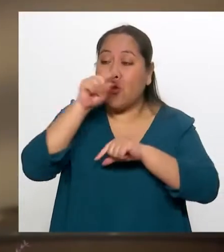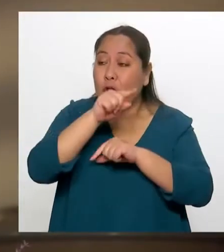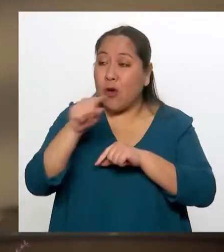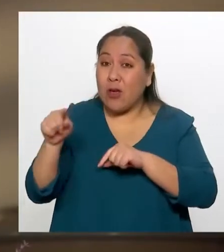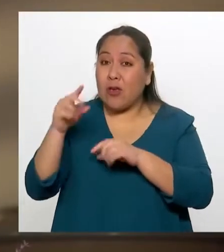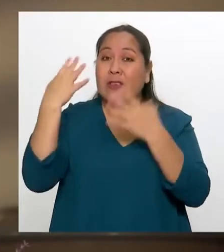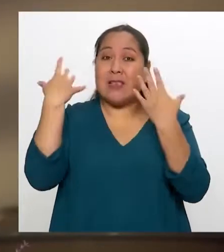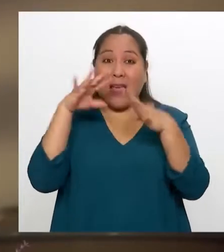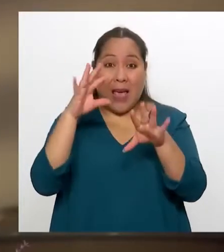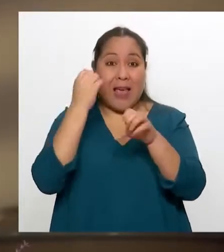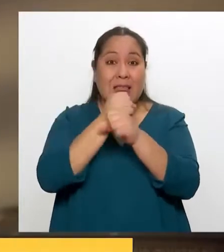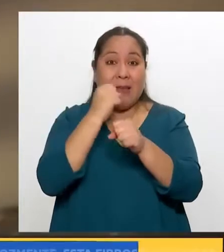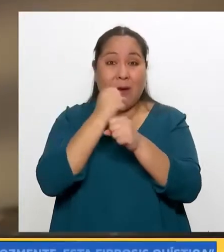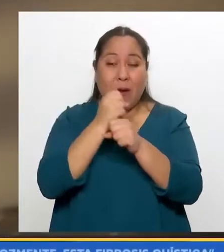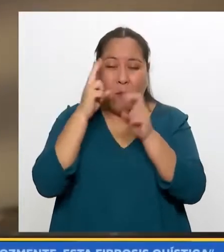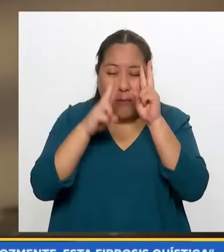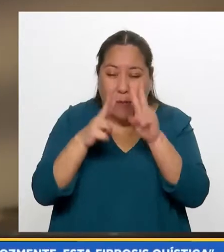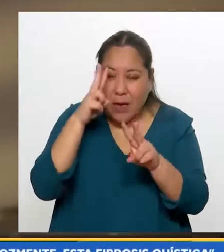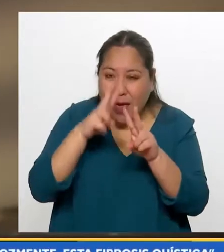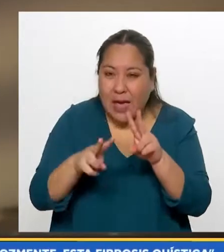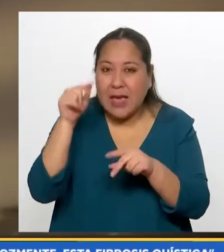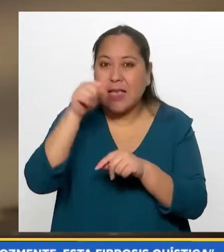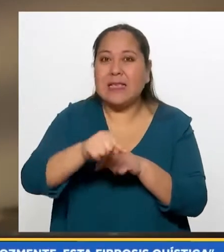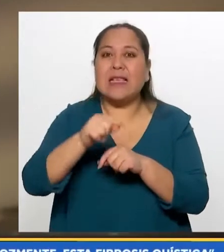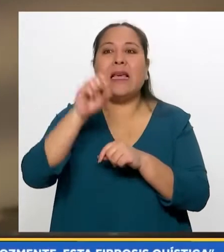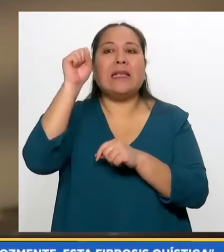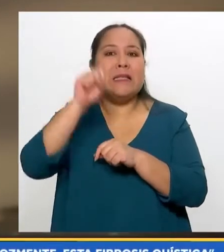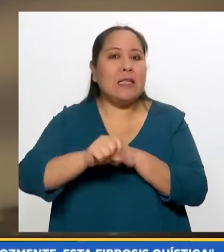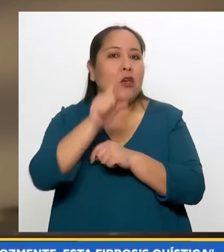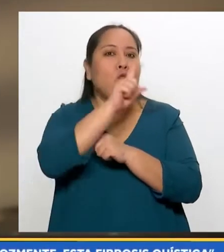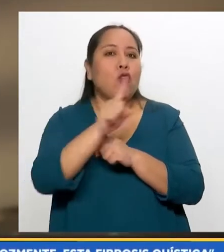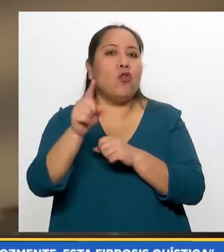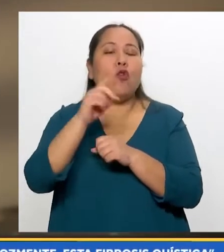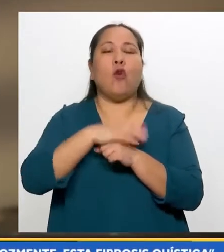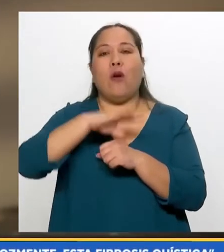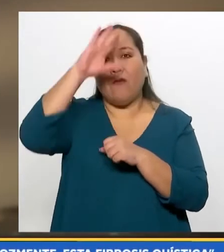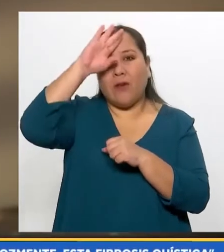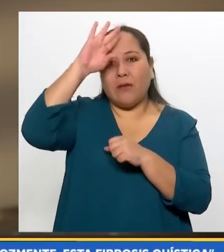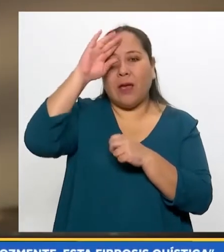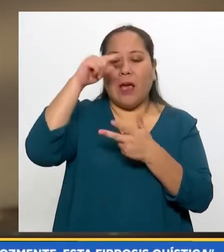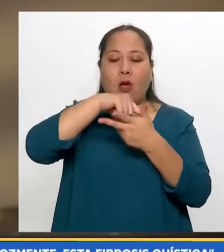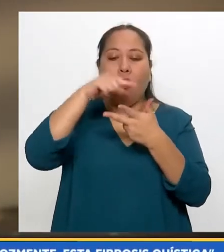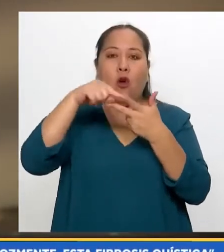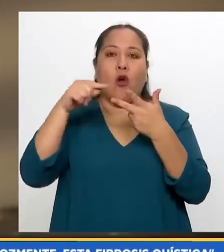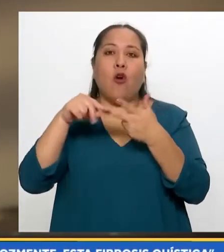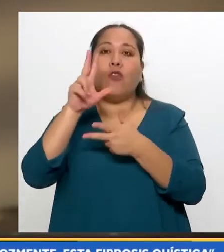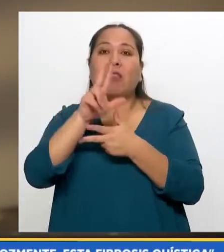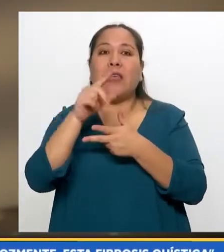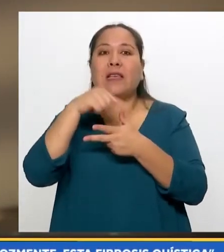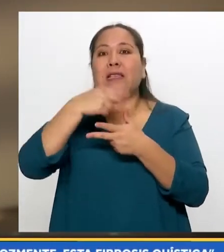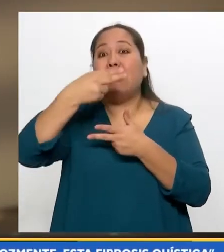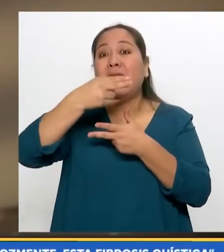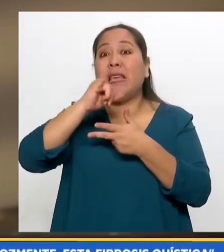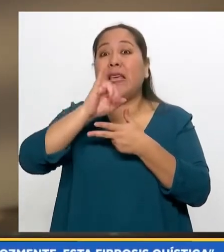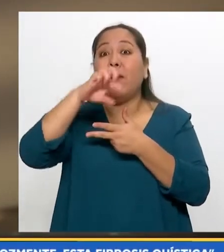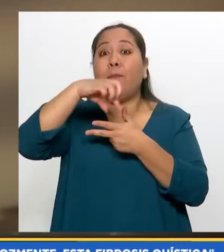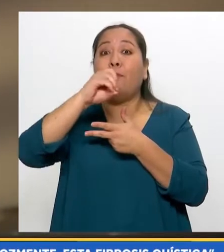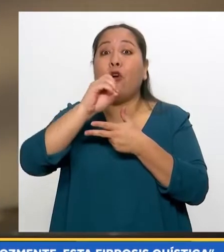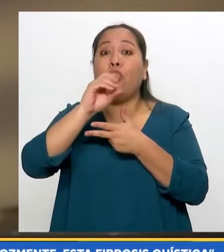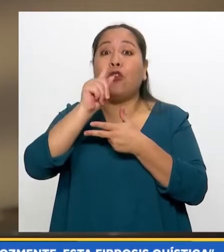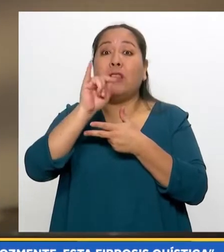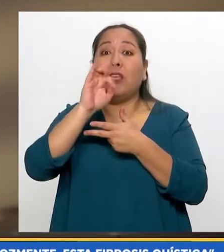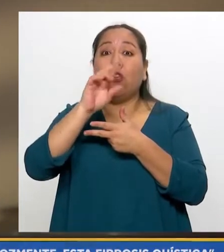ellos trabajamos para poder diagnosticar precozmente esta fibrosis quística y otras tres enfermedades más, como hipotiroidismo